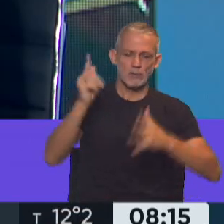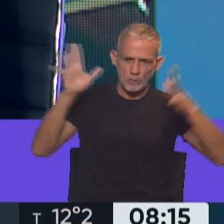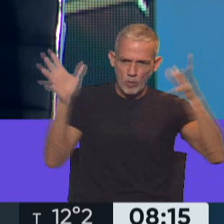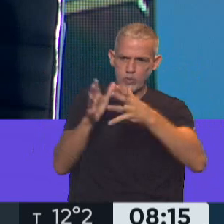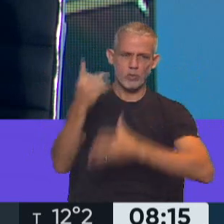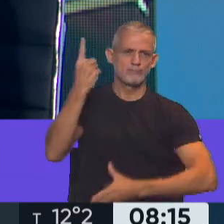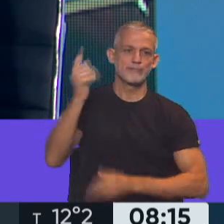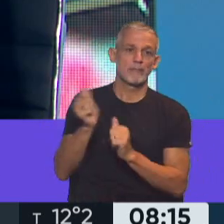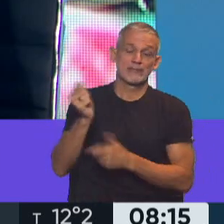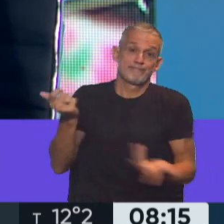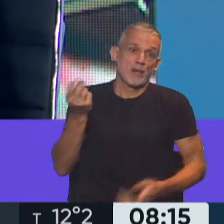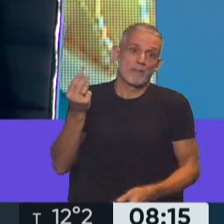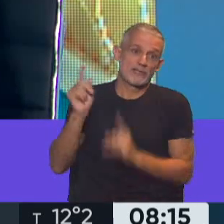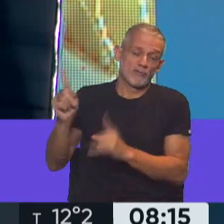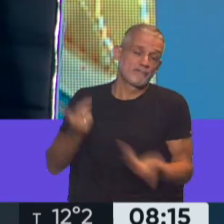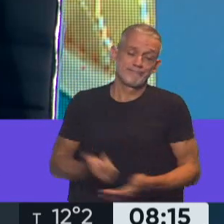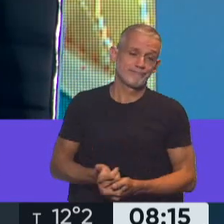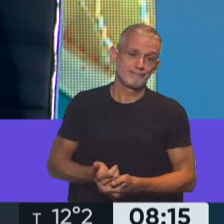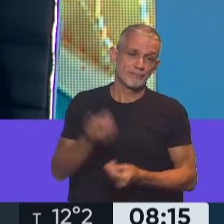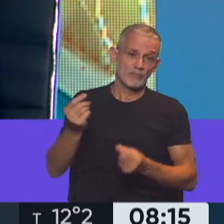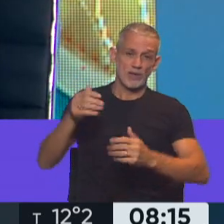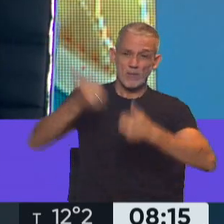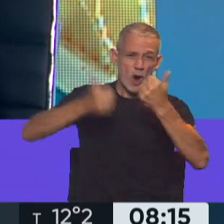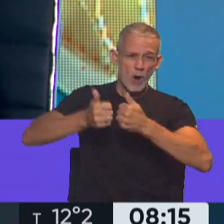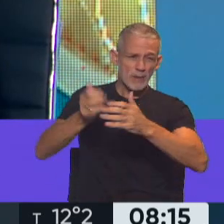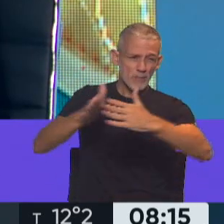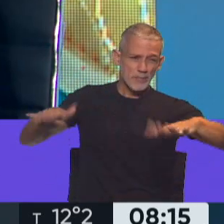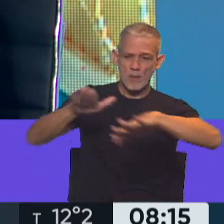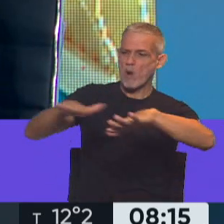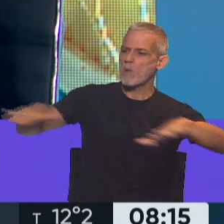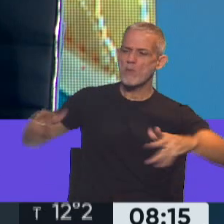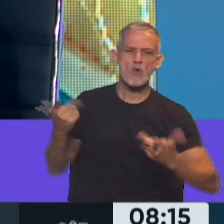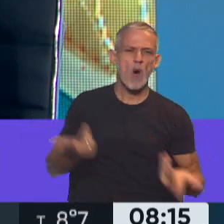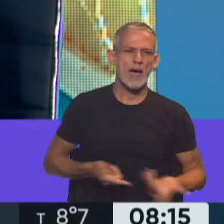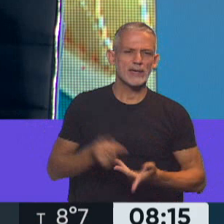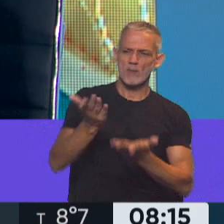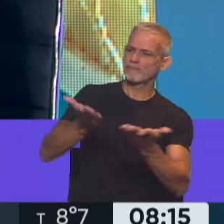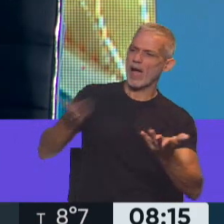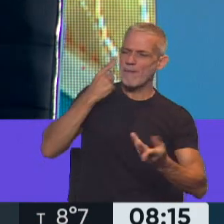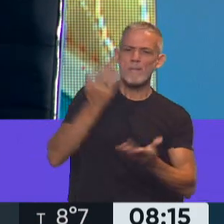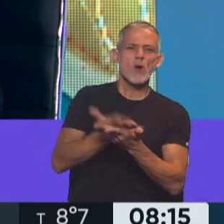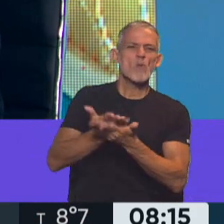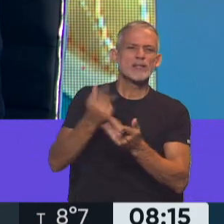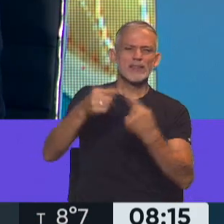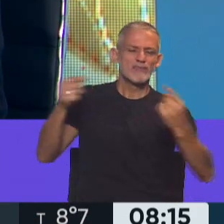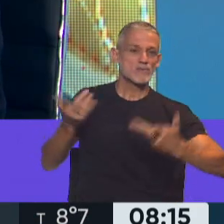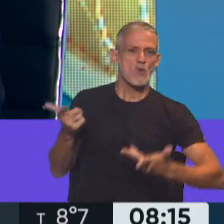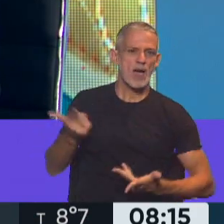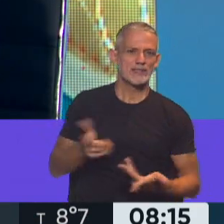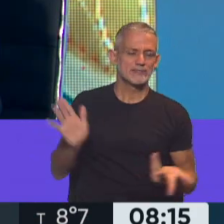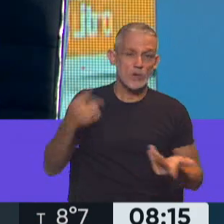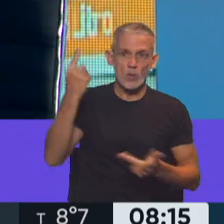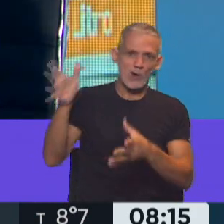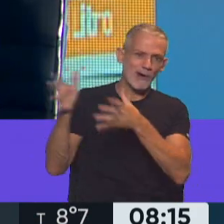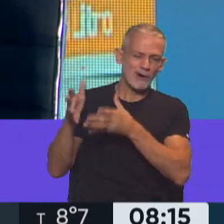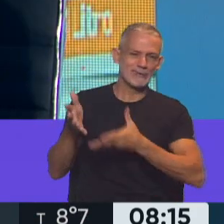concentradas. Claro. Y eso hace que ese círculo vicioso justamente nos llegue a nosotros. Y busquemos entre todos, por eso es muy importante